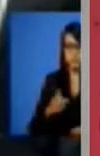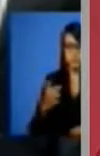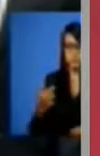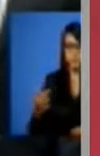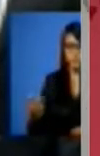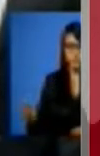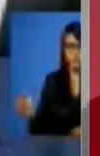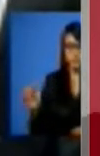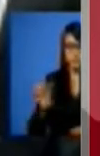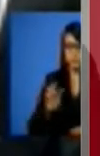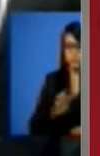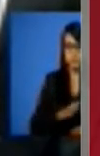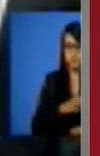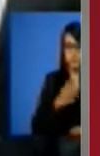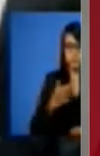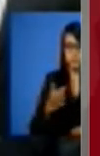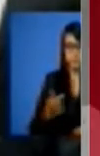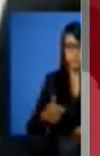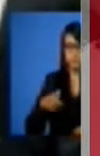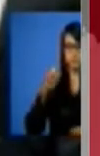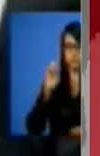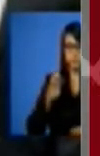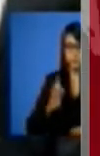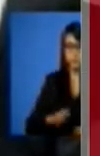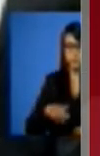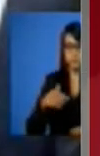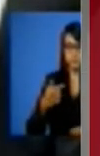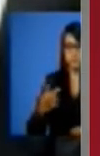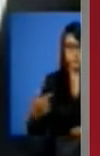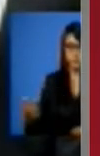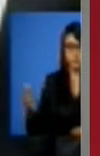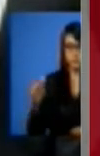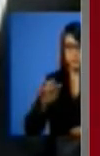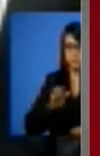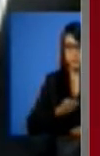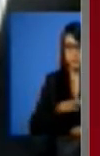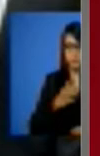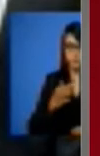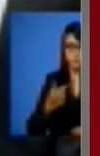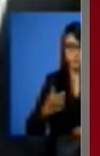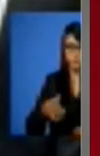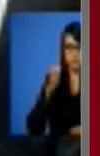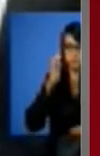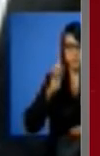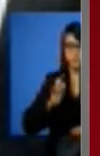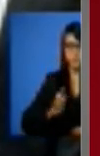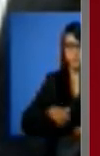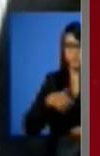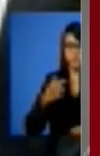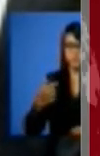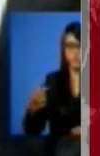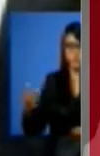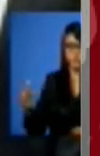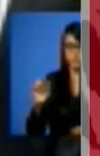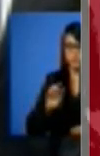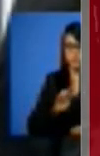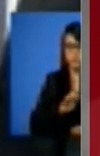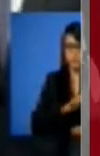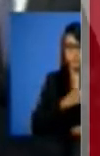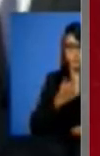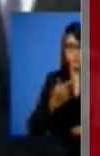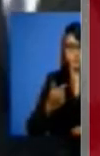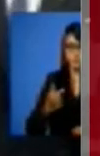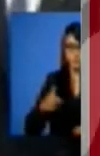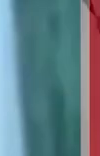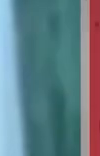recaudación que recae sobre todo en una estructura tributaria divisiva que todavía se siguen otorgando privilegios fiscales en